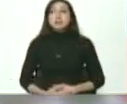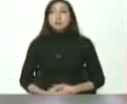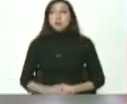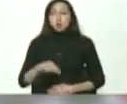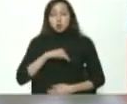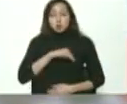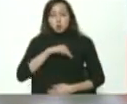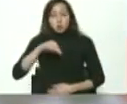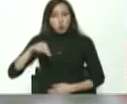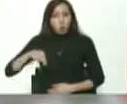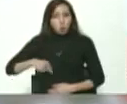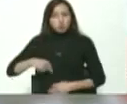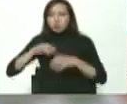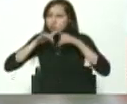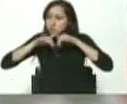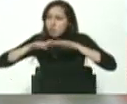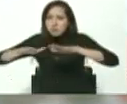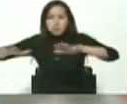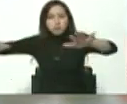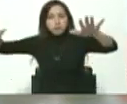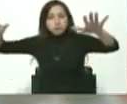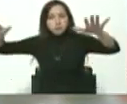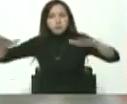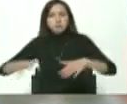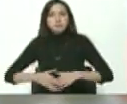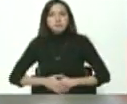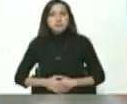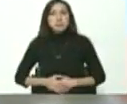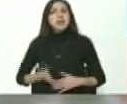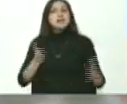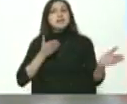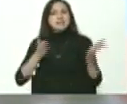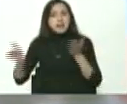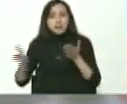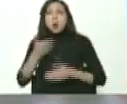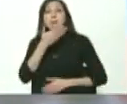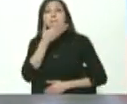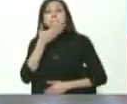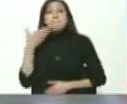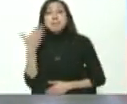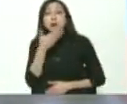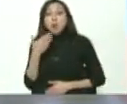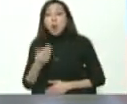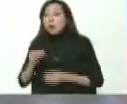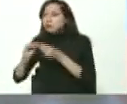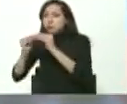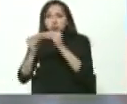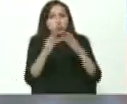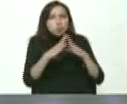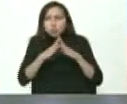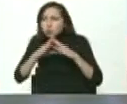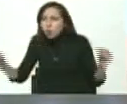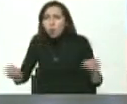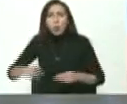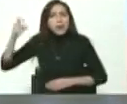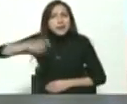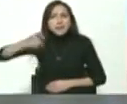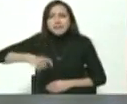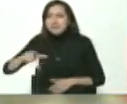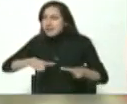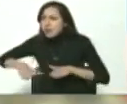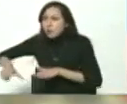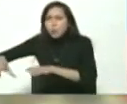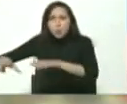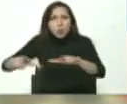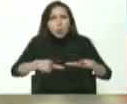Debemos expandir los servicios de salud, mejorar, recuperar todo lo que tenga que ser recuperado,